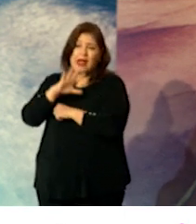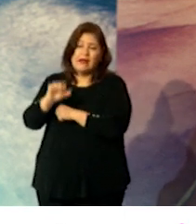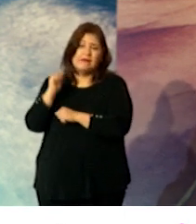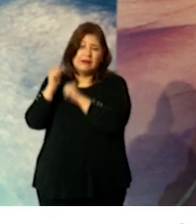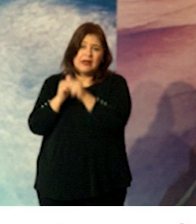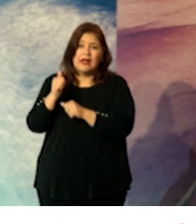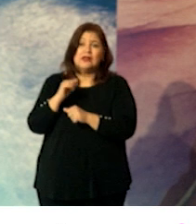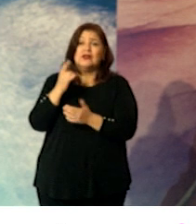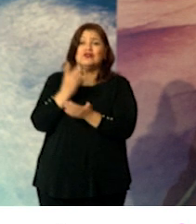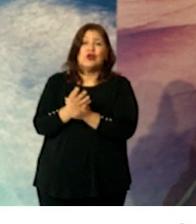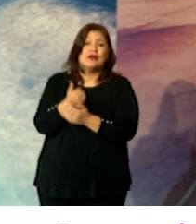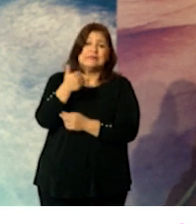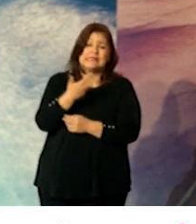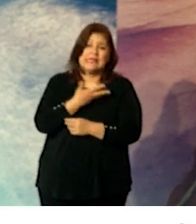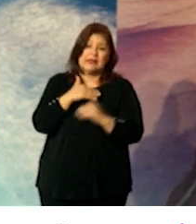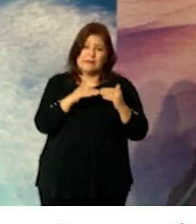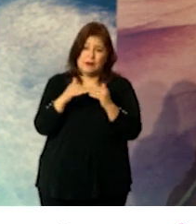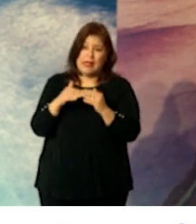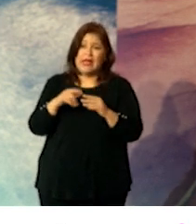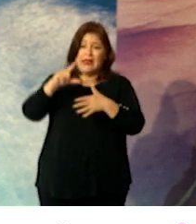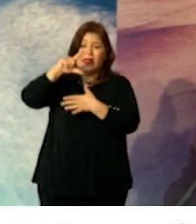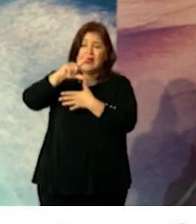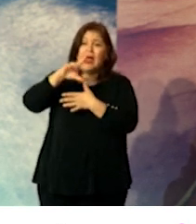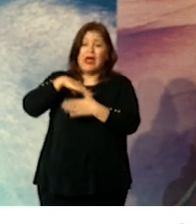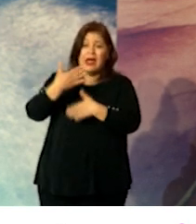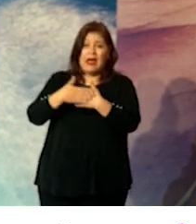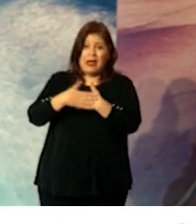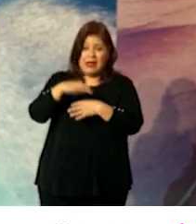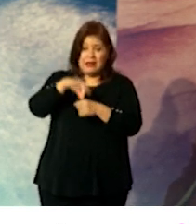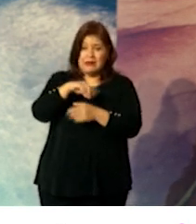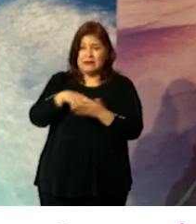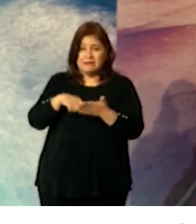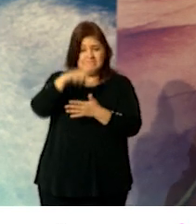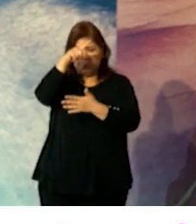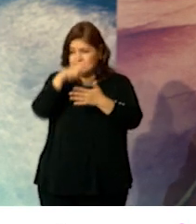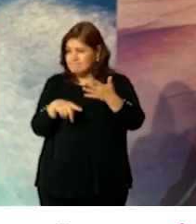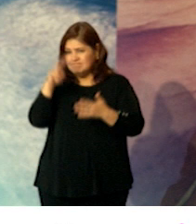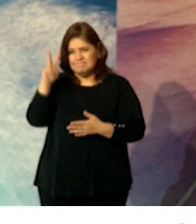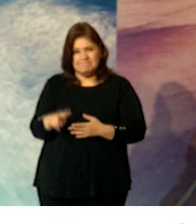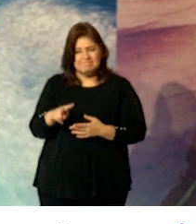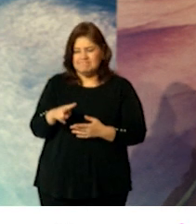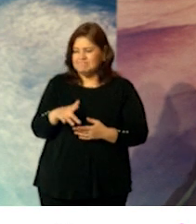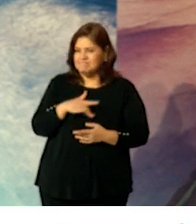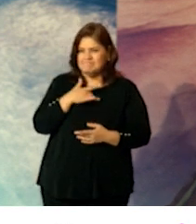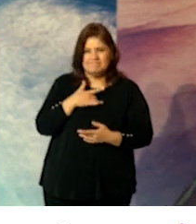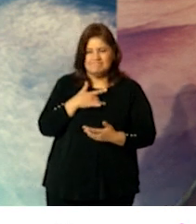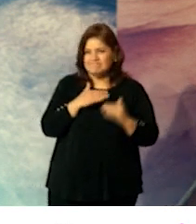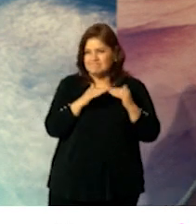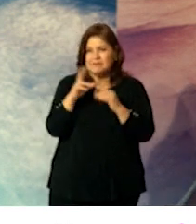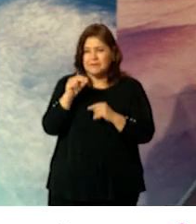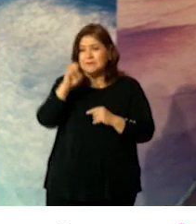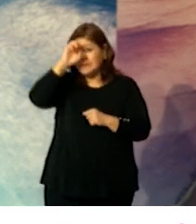6 en democracia. América Latina está atravesada por elecciones y la agenda climática no es prioritaria. En Europa